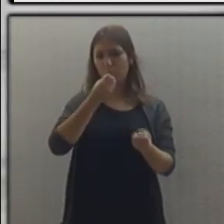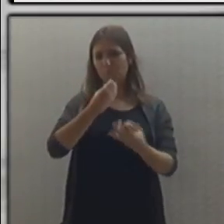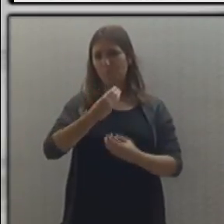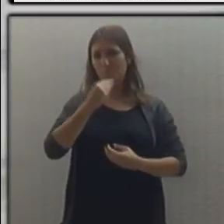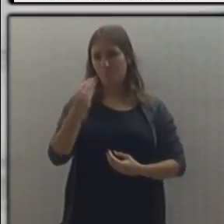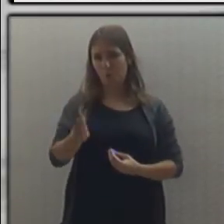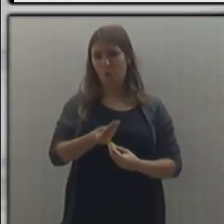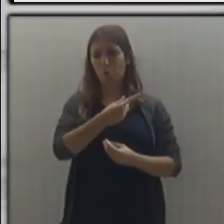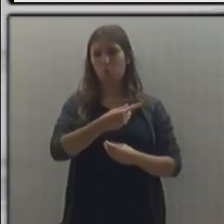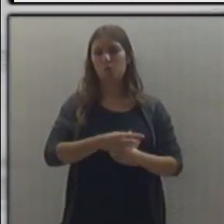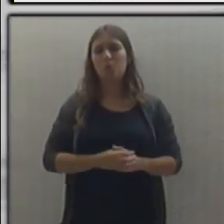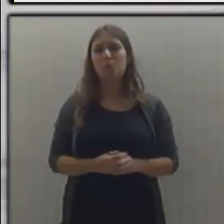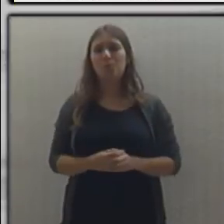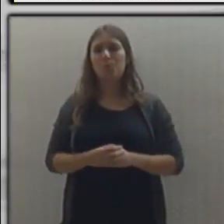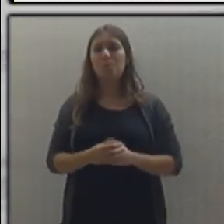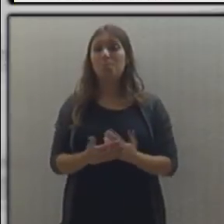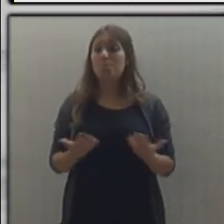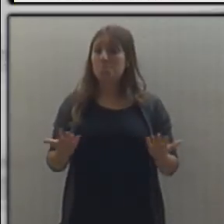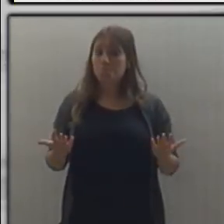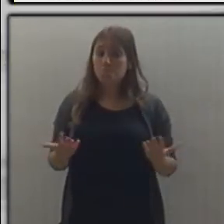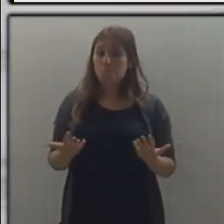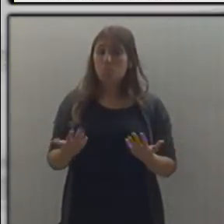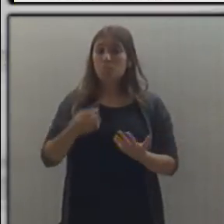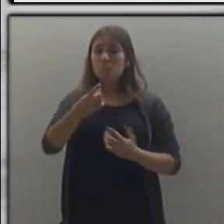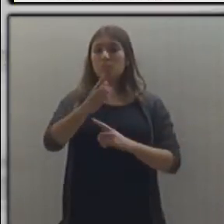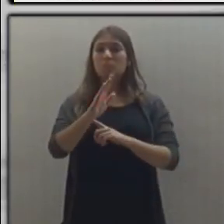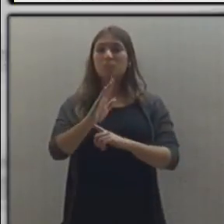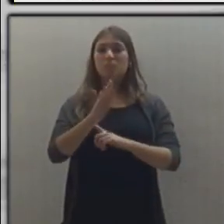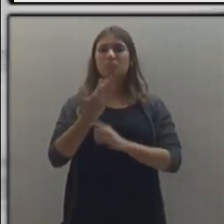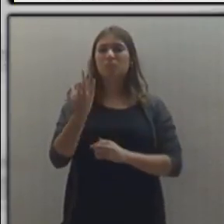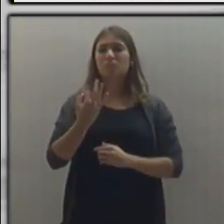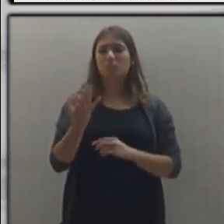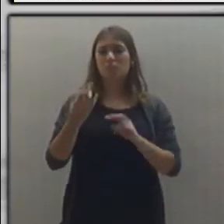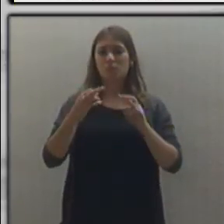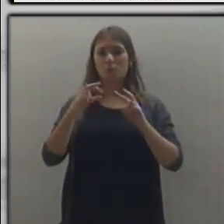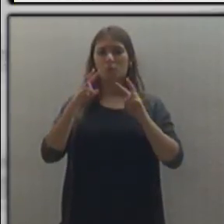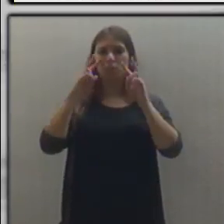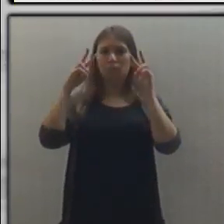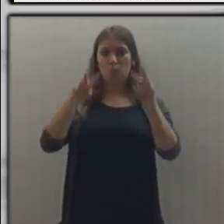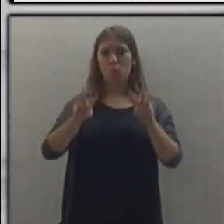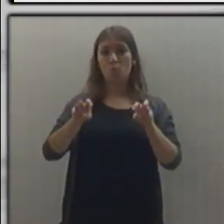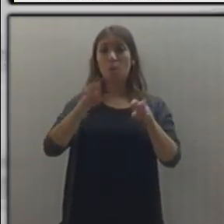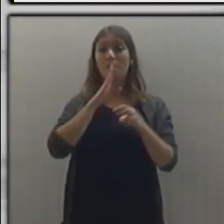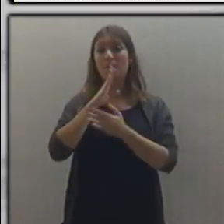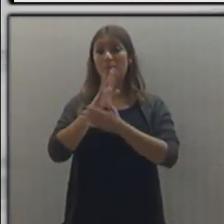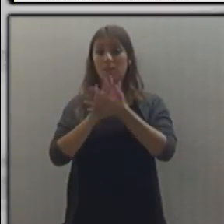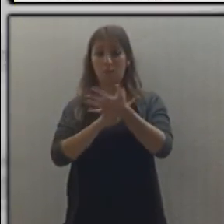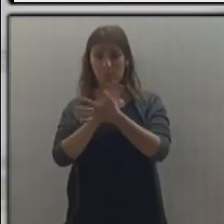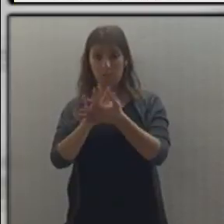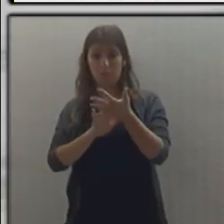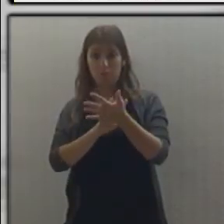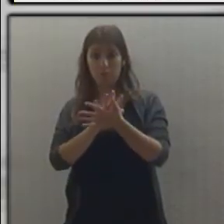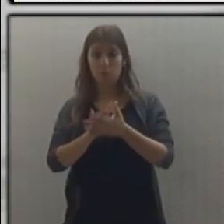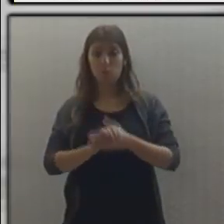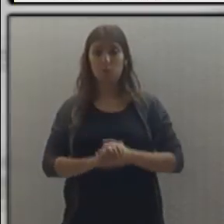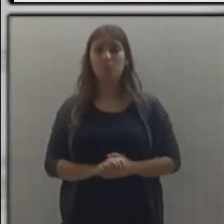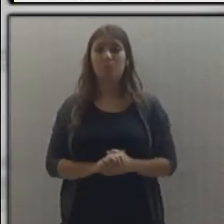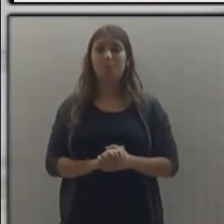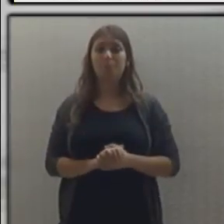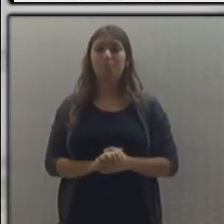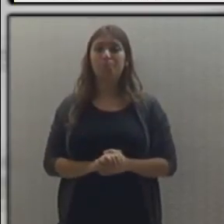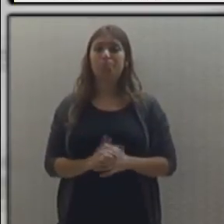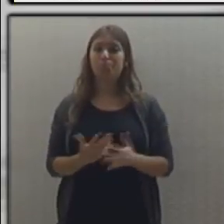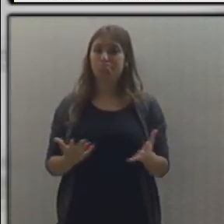mejor. Y yo creo que nos va a presentar esa nueva perspectiva de la que estábamos hablando, ¿no? Bueno,